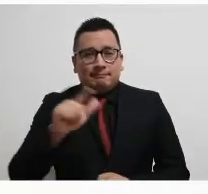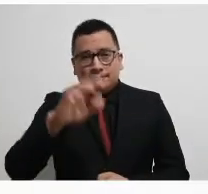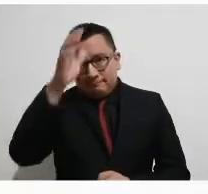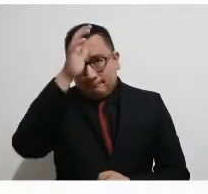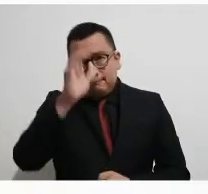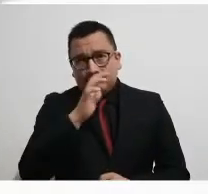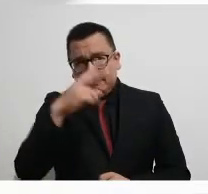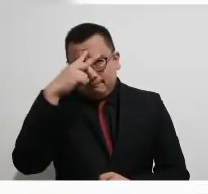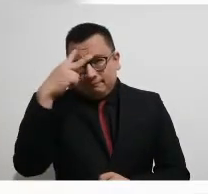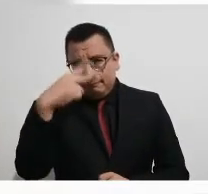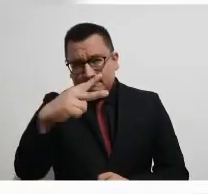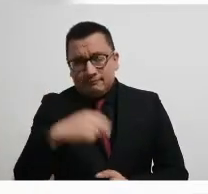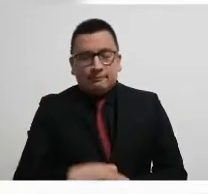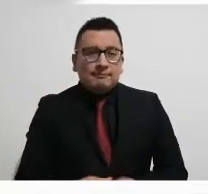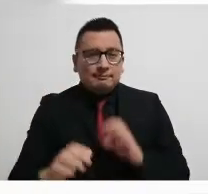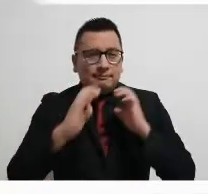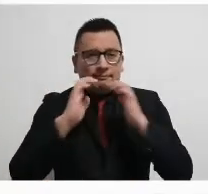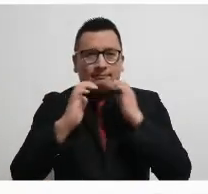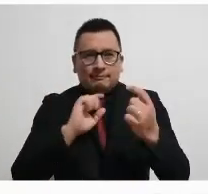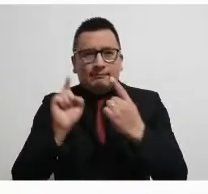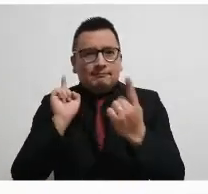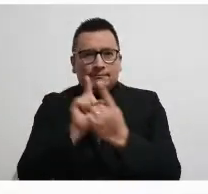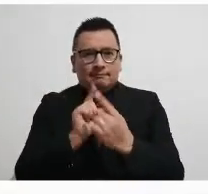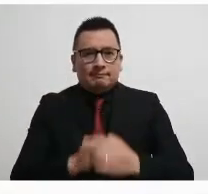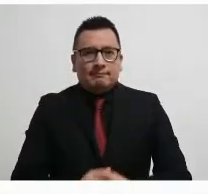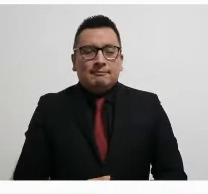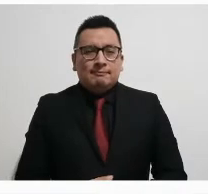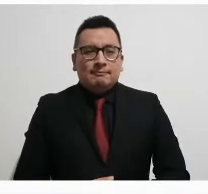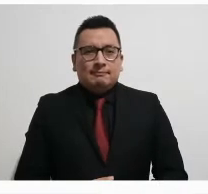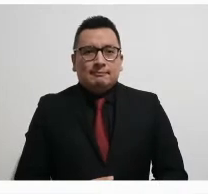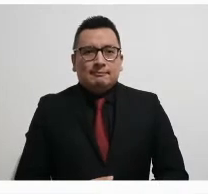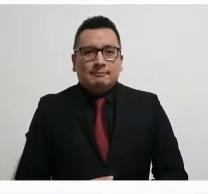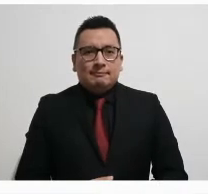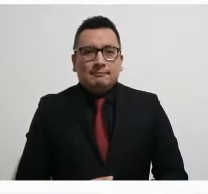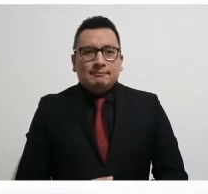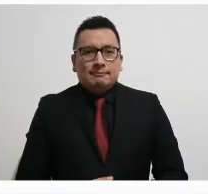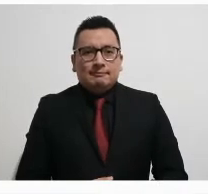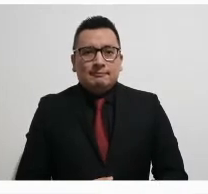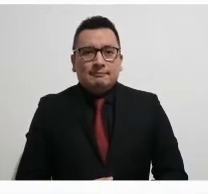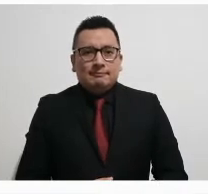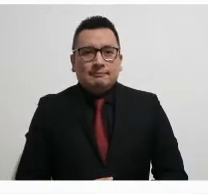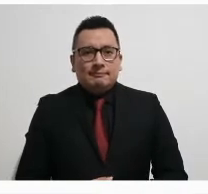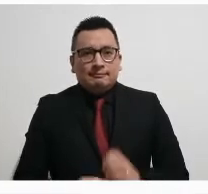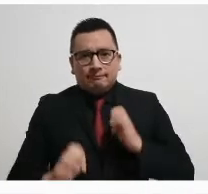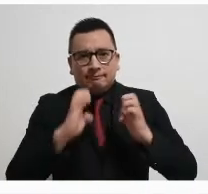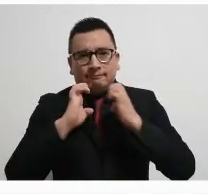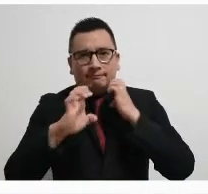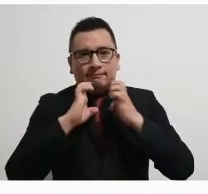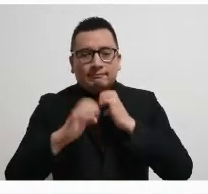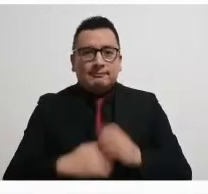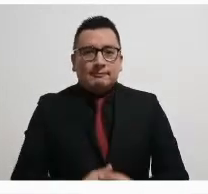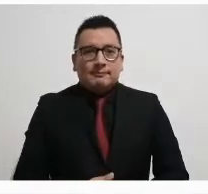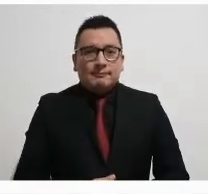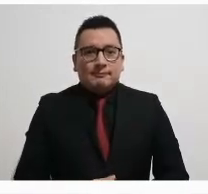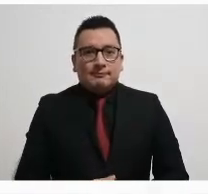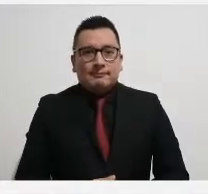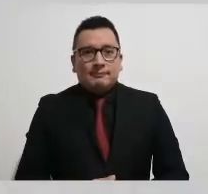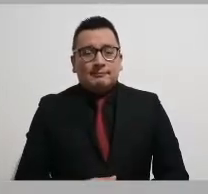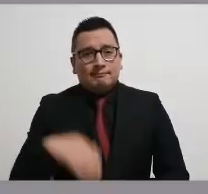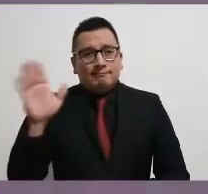Protagonistas de la vida democrática de Coahuila y de México en comunicación directa con usted. La